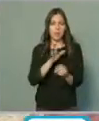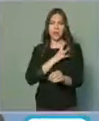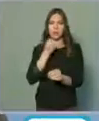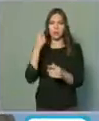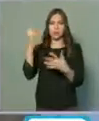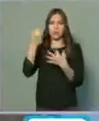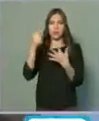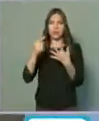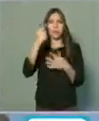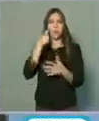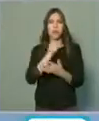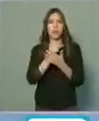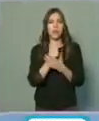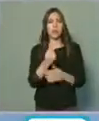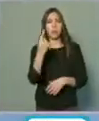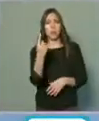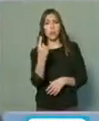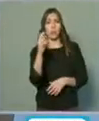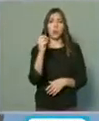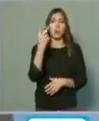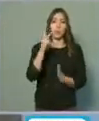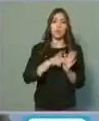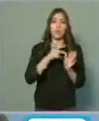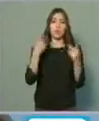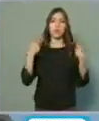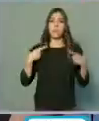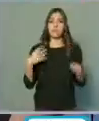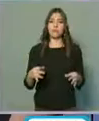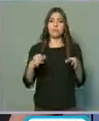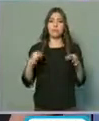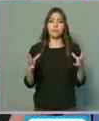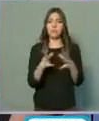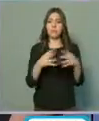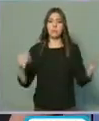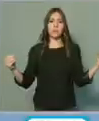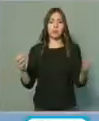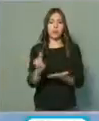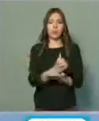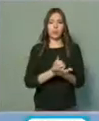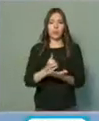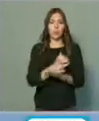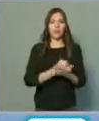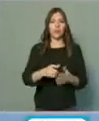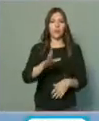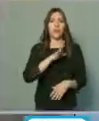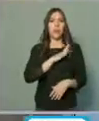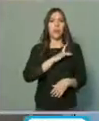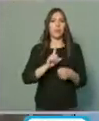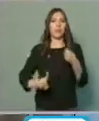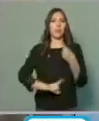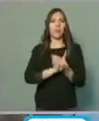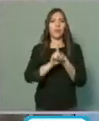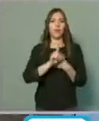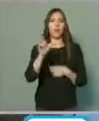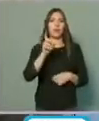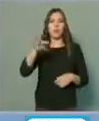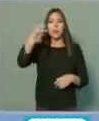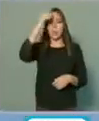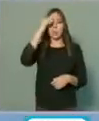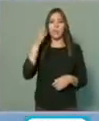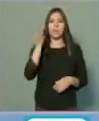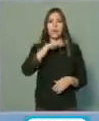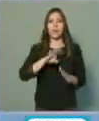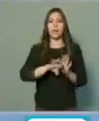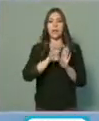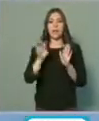breve en donde 1 o 2 sesiones la persona queda sanada de experiencias que tuvo en un mal aprendizaje. Por ejemplo, lo